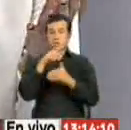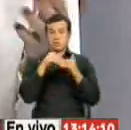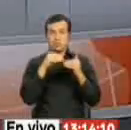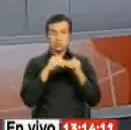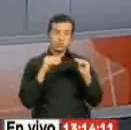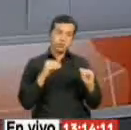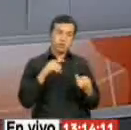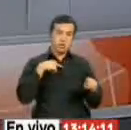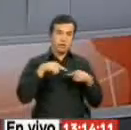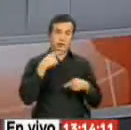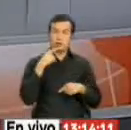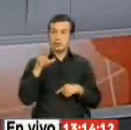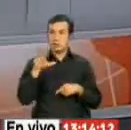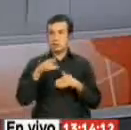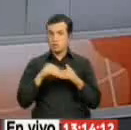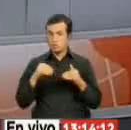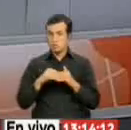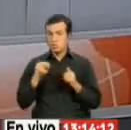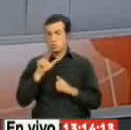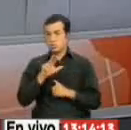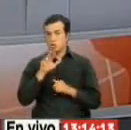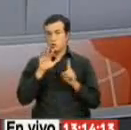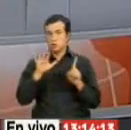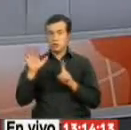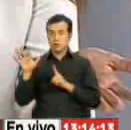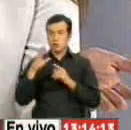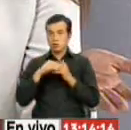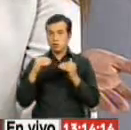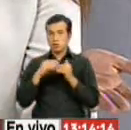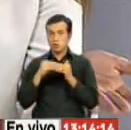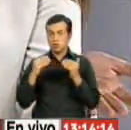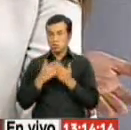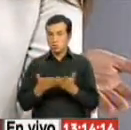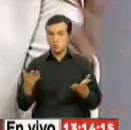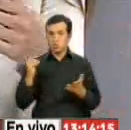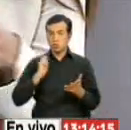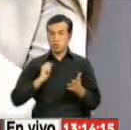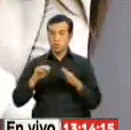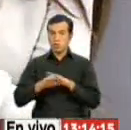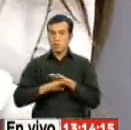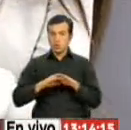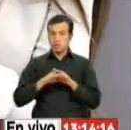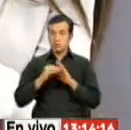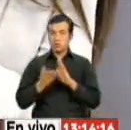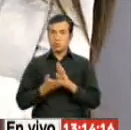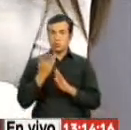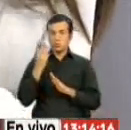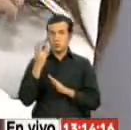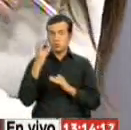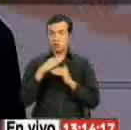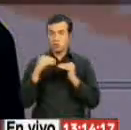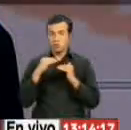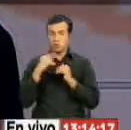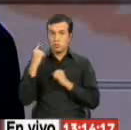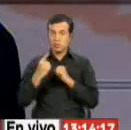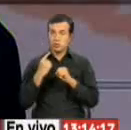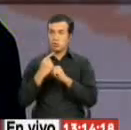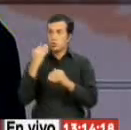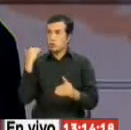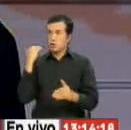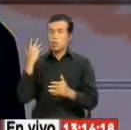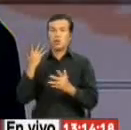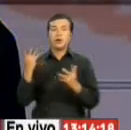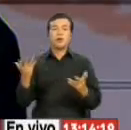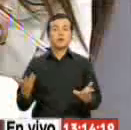no ellos que dicen 366 dólares es el salario básico actualmente con un alza de 12 dólares en relación a lo que era el salario